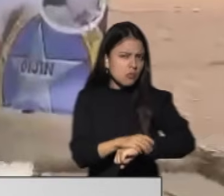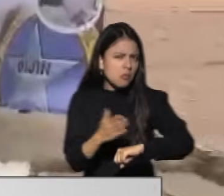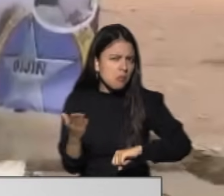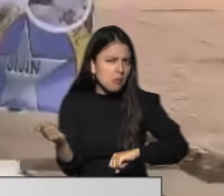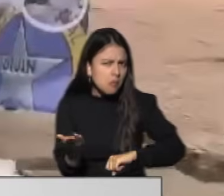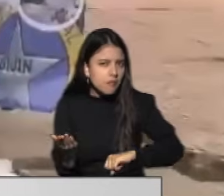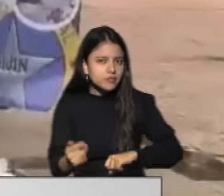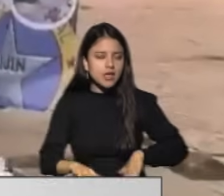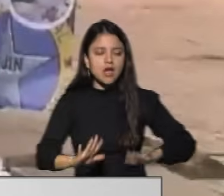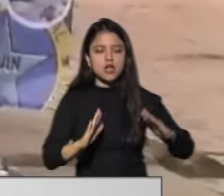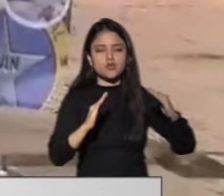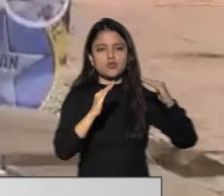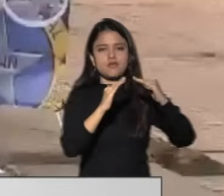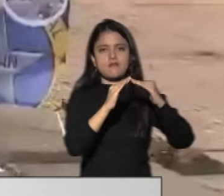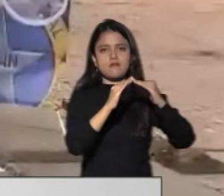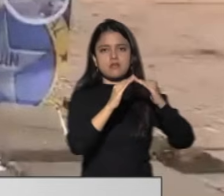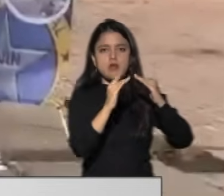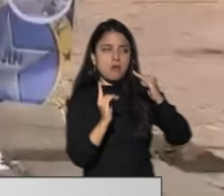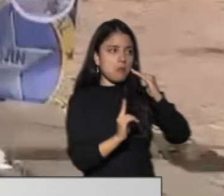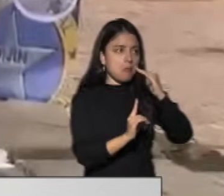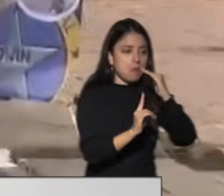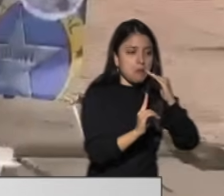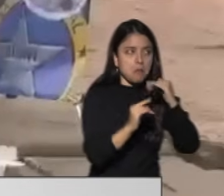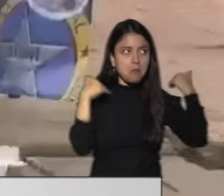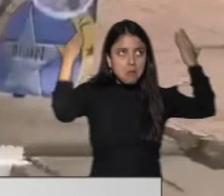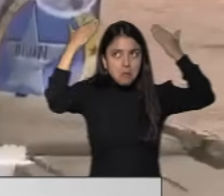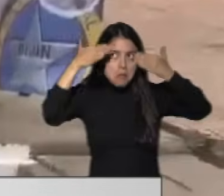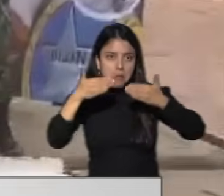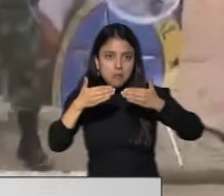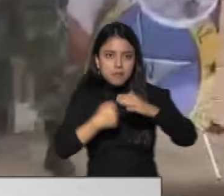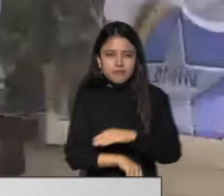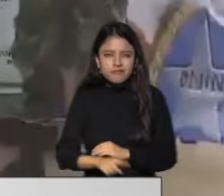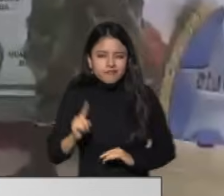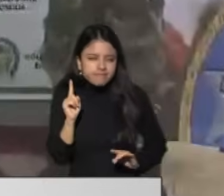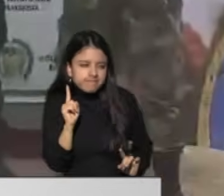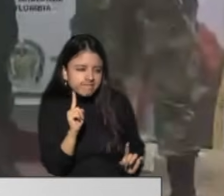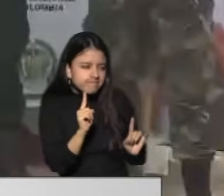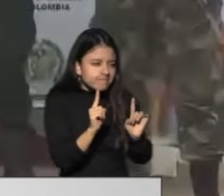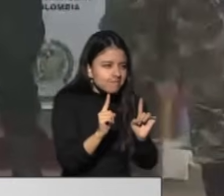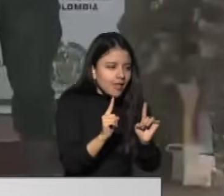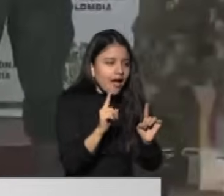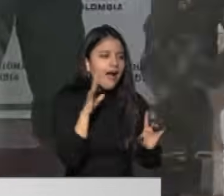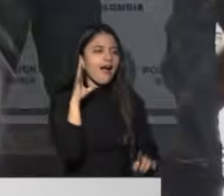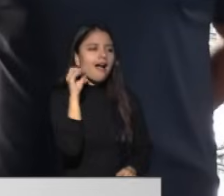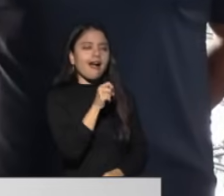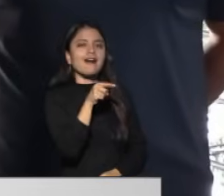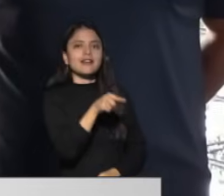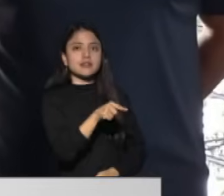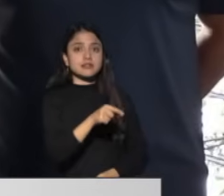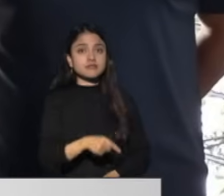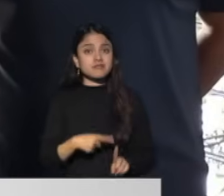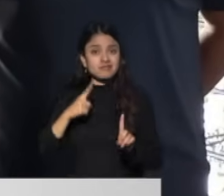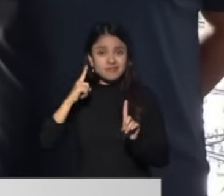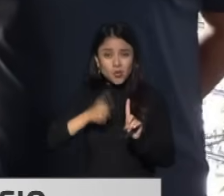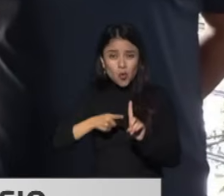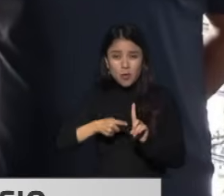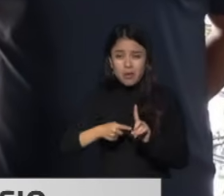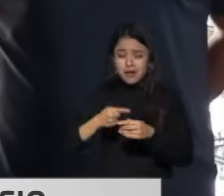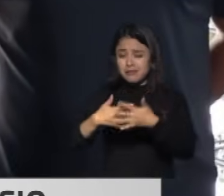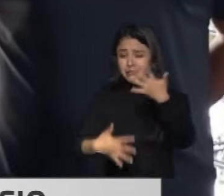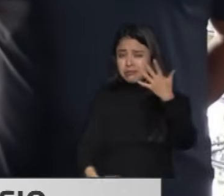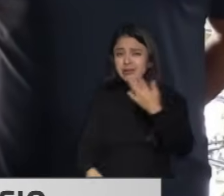San José del Guaviare. Es por extorsión, por de la misma manera desplazamiento forzado,